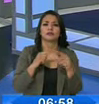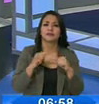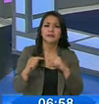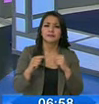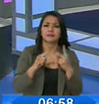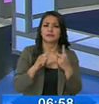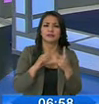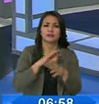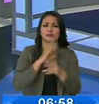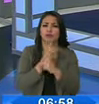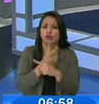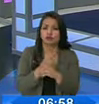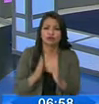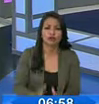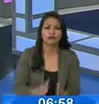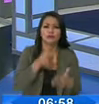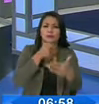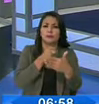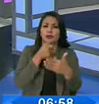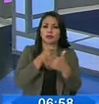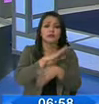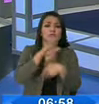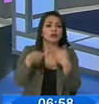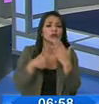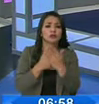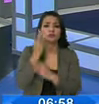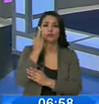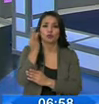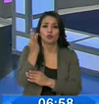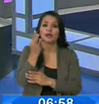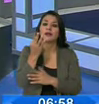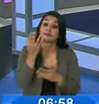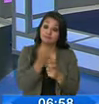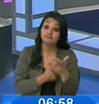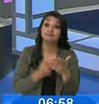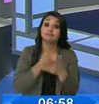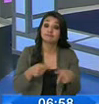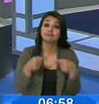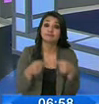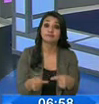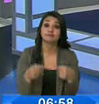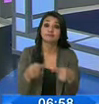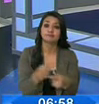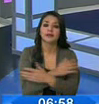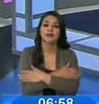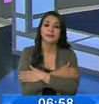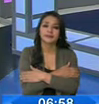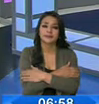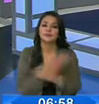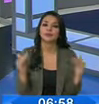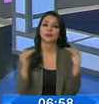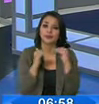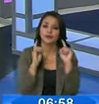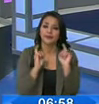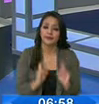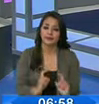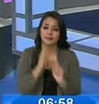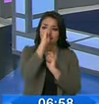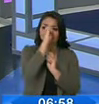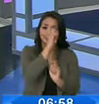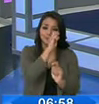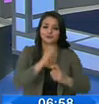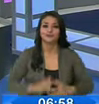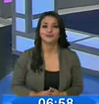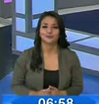parte técnica, reporteras. En fin, mira, ahí está, luchando día a día. La igualdad tiene que hacerse notar. Así